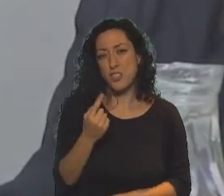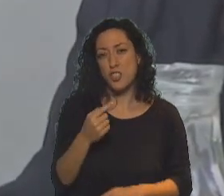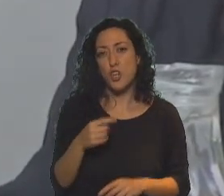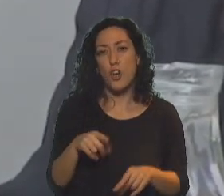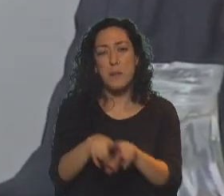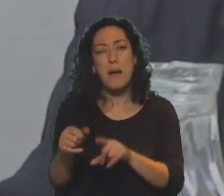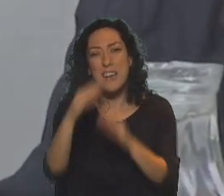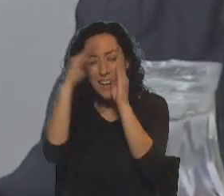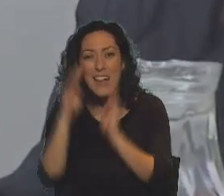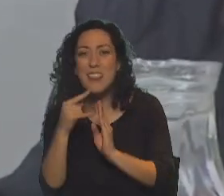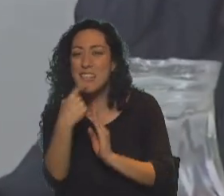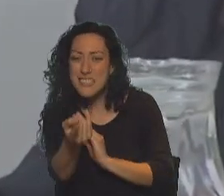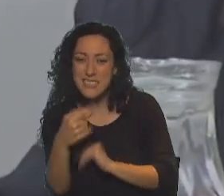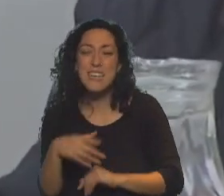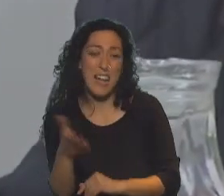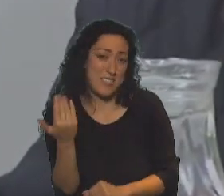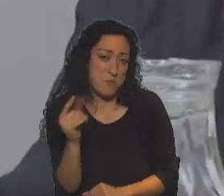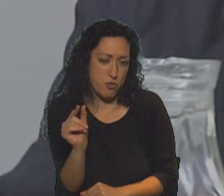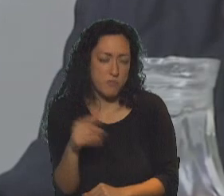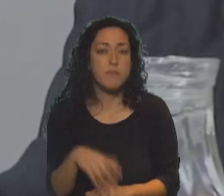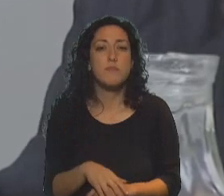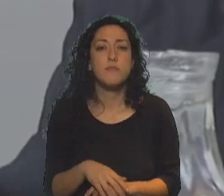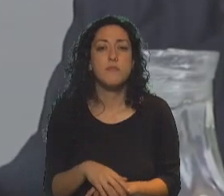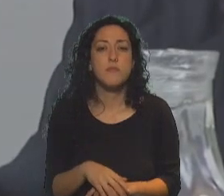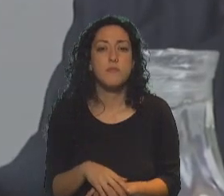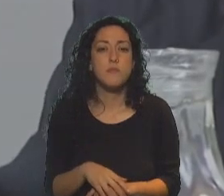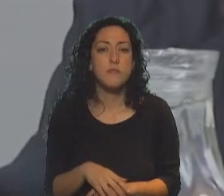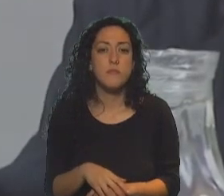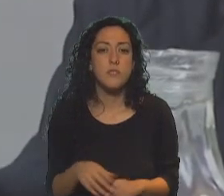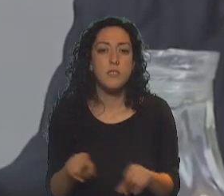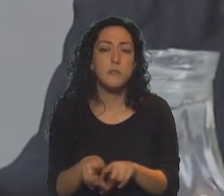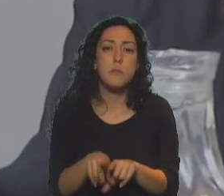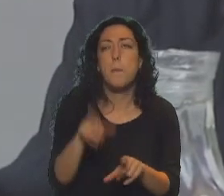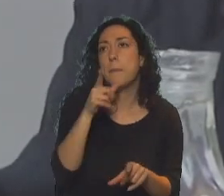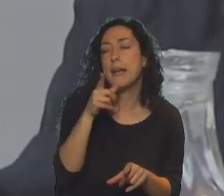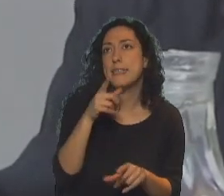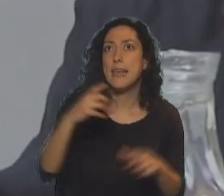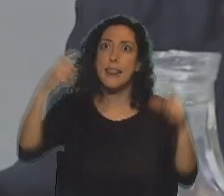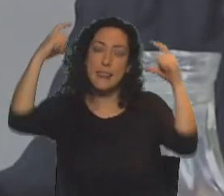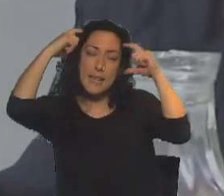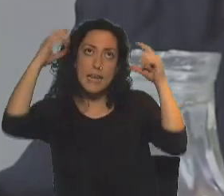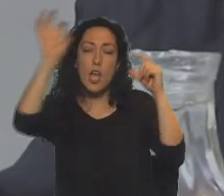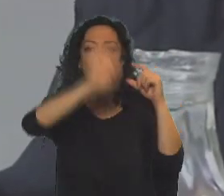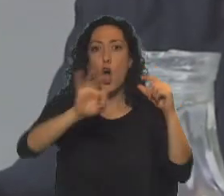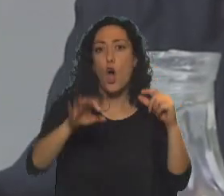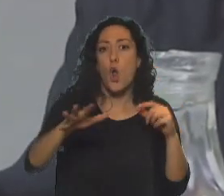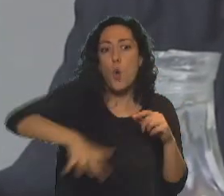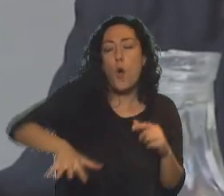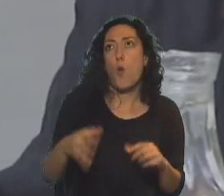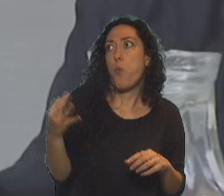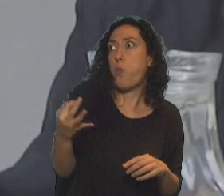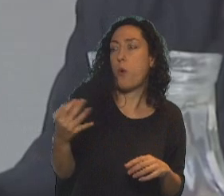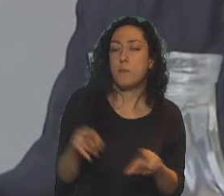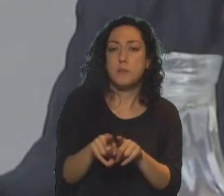recordaba, y no significaba que era ni Disneylandia ni el paraíso cuando gobernaba Néstor o cuando me tocó